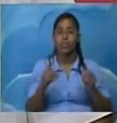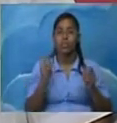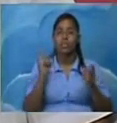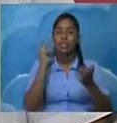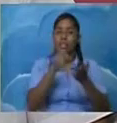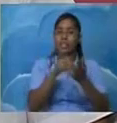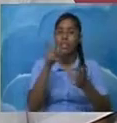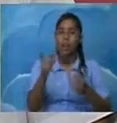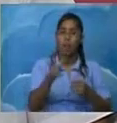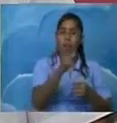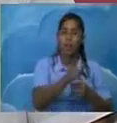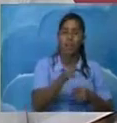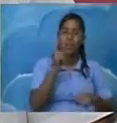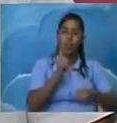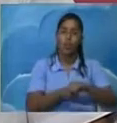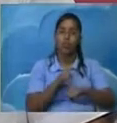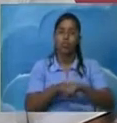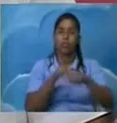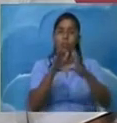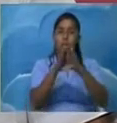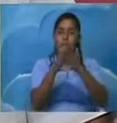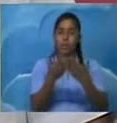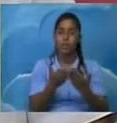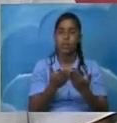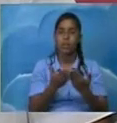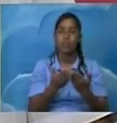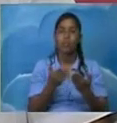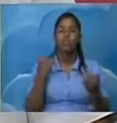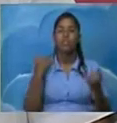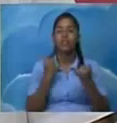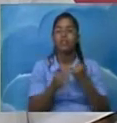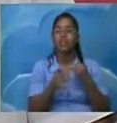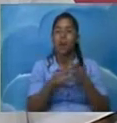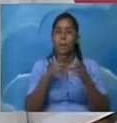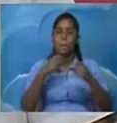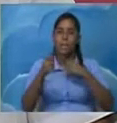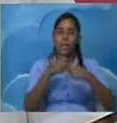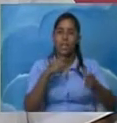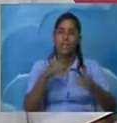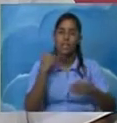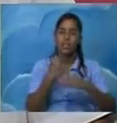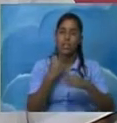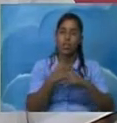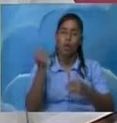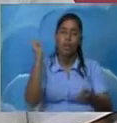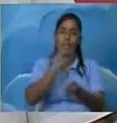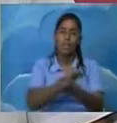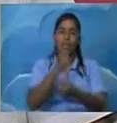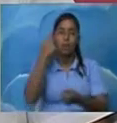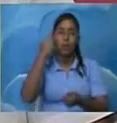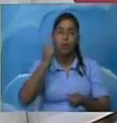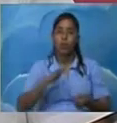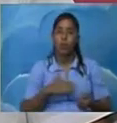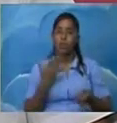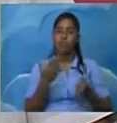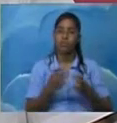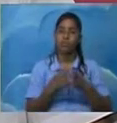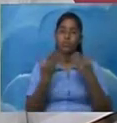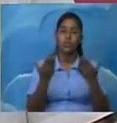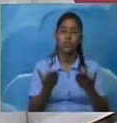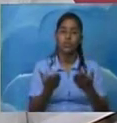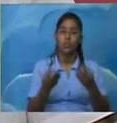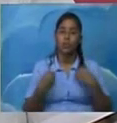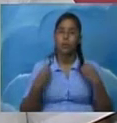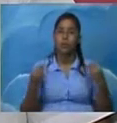la gente en los tiempos bíblicos, terminaban vendiéndose como esclavos para poder sobrevivir.